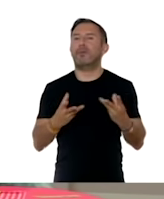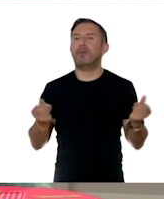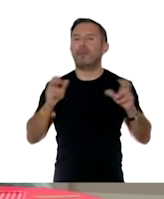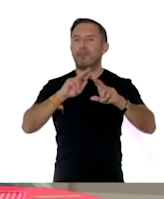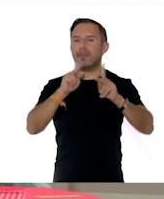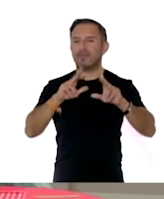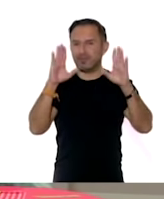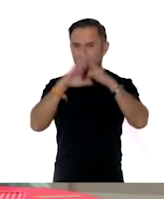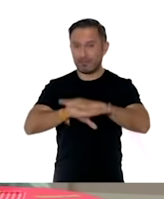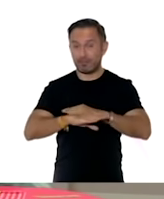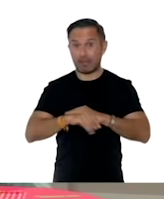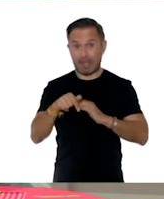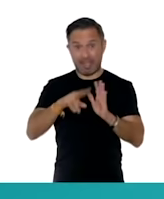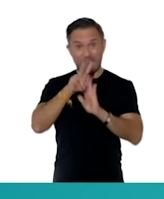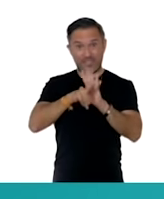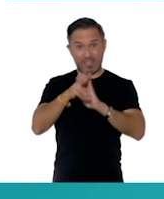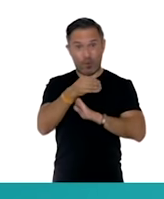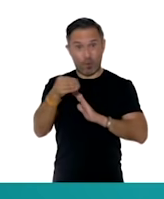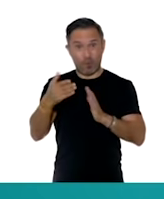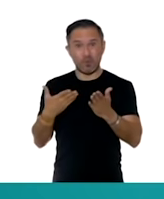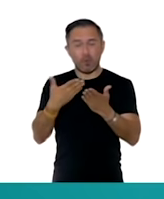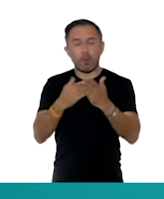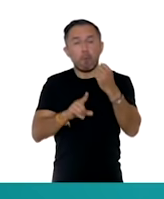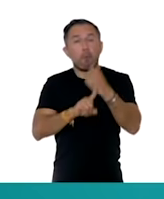estrategias proponen para resolver los conflictos?